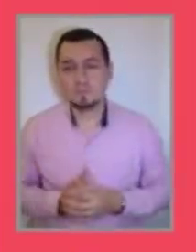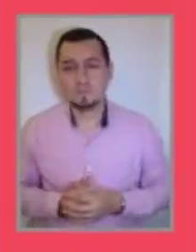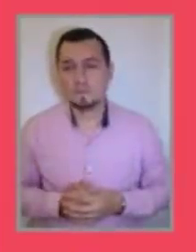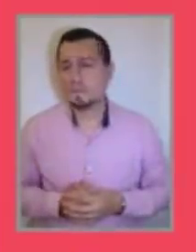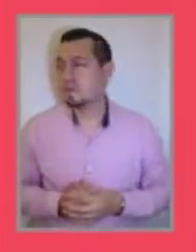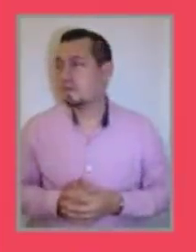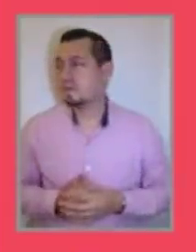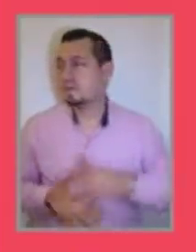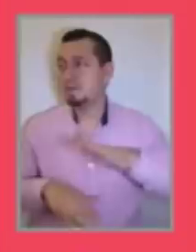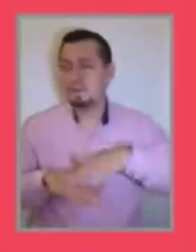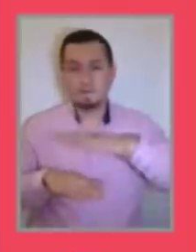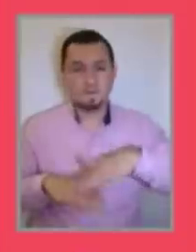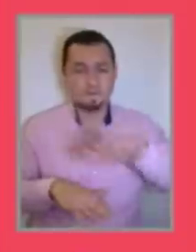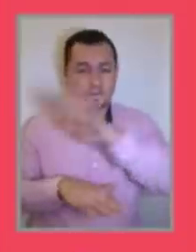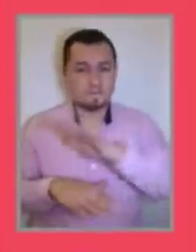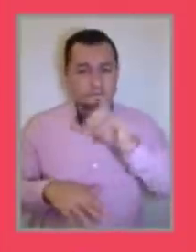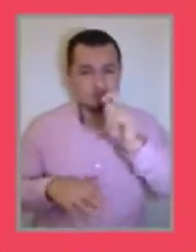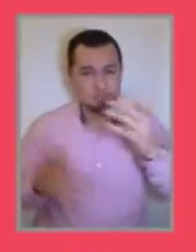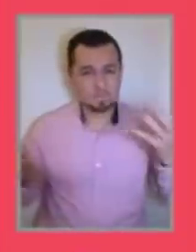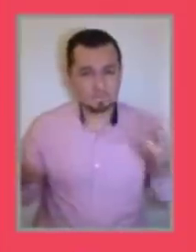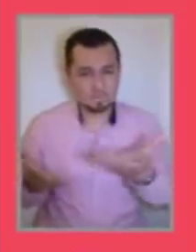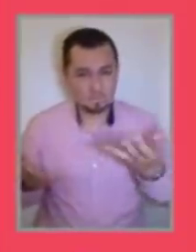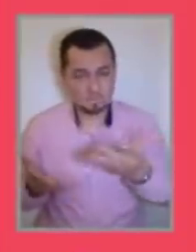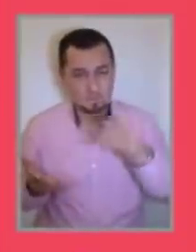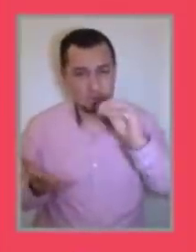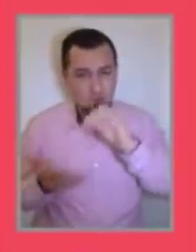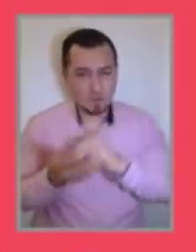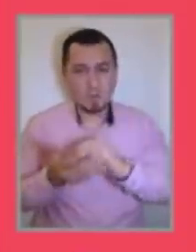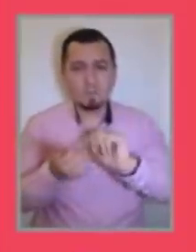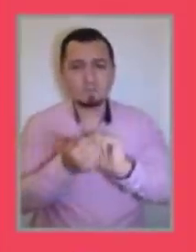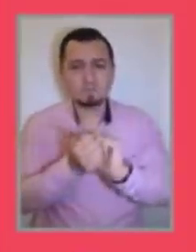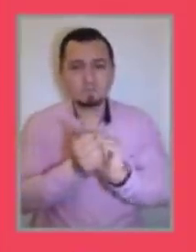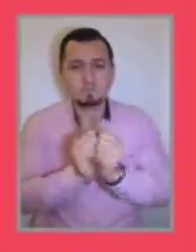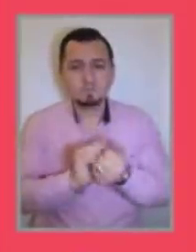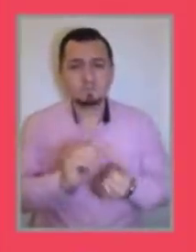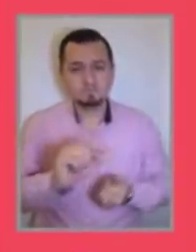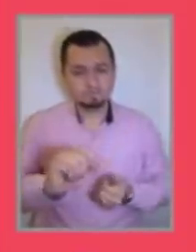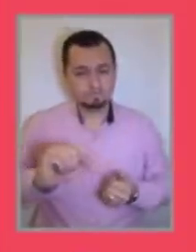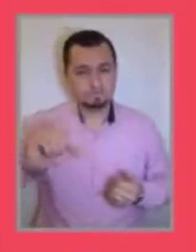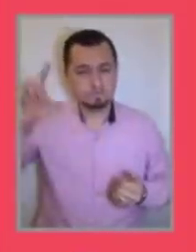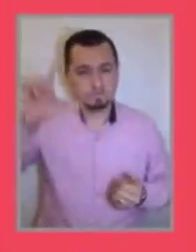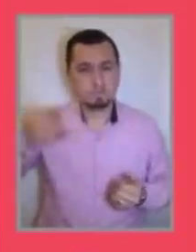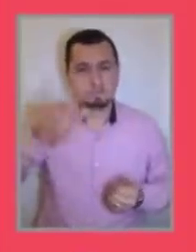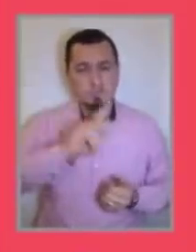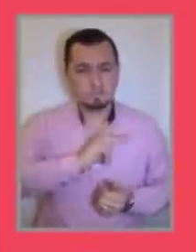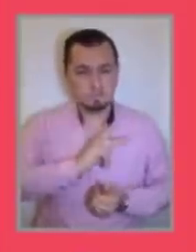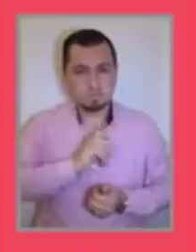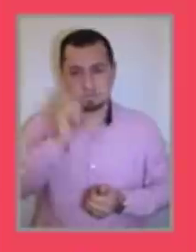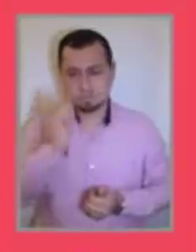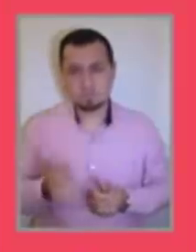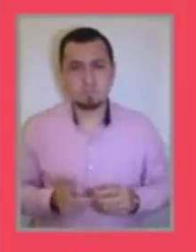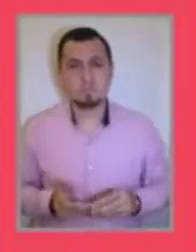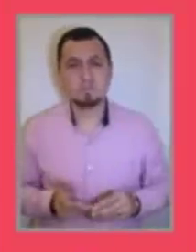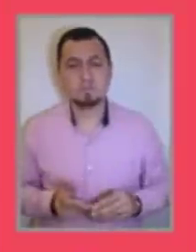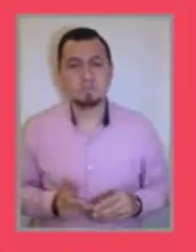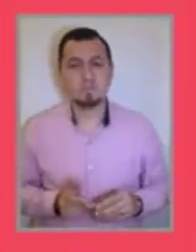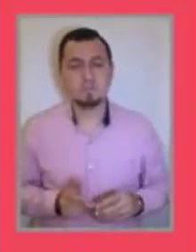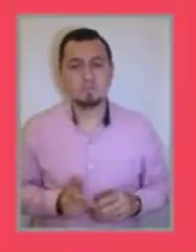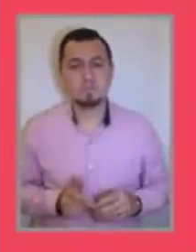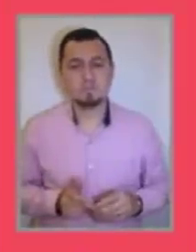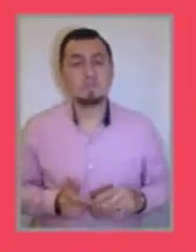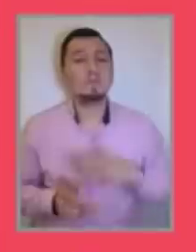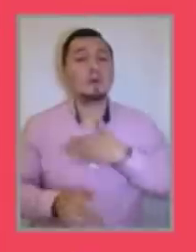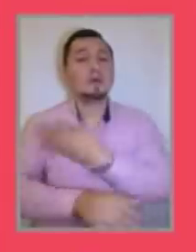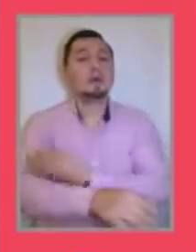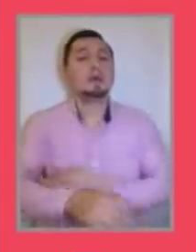el mensaje de que es un proceso que va a ser gradual y vamos a ir paso a paso para evitar en la medida de lo posible el riesgo. ¿Qué tal? Buenas